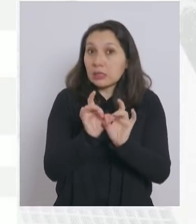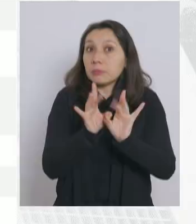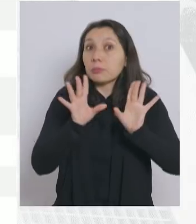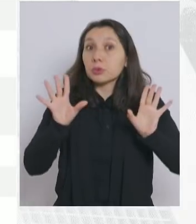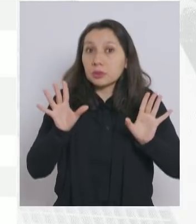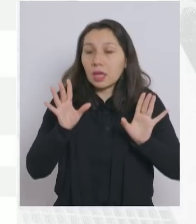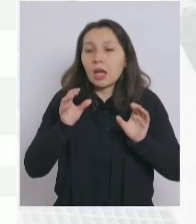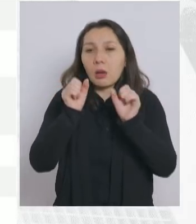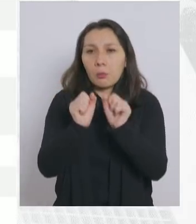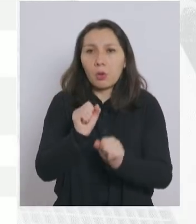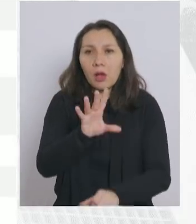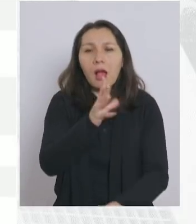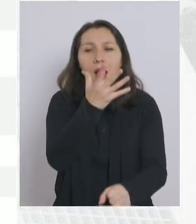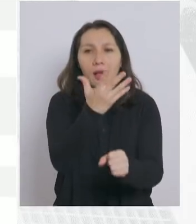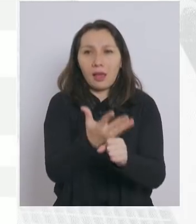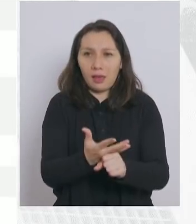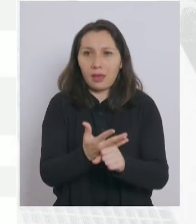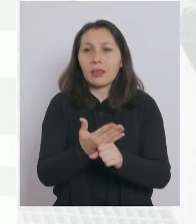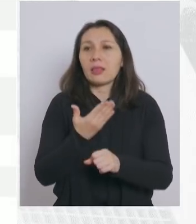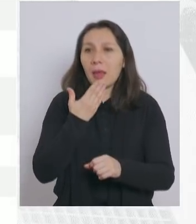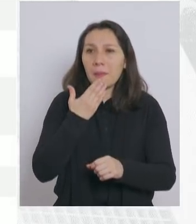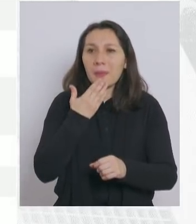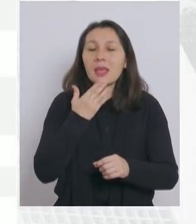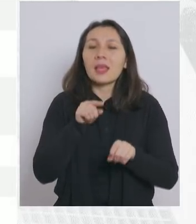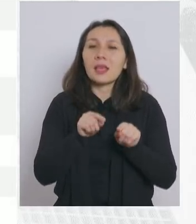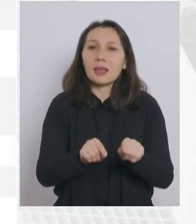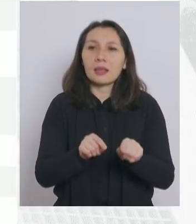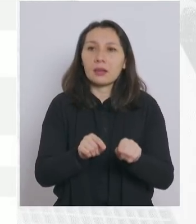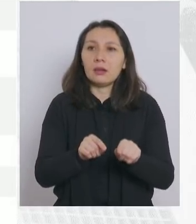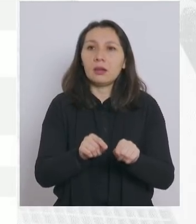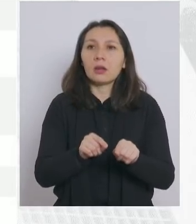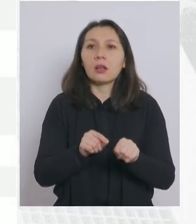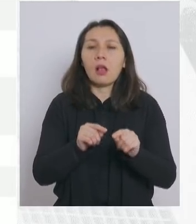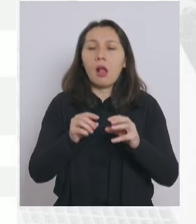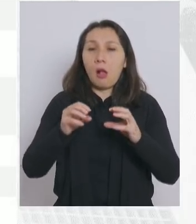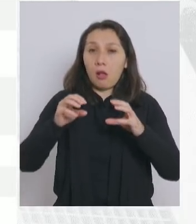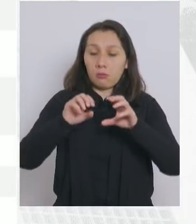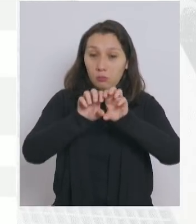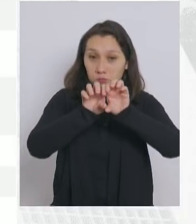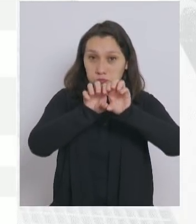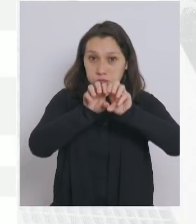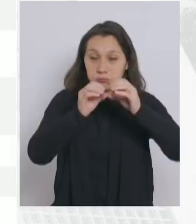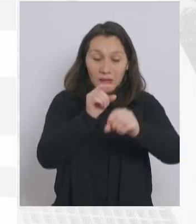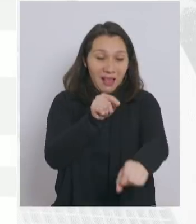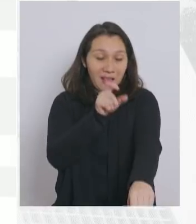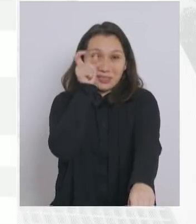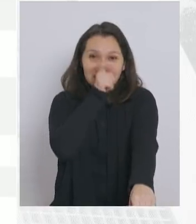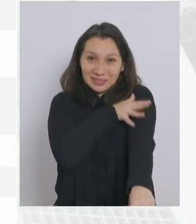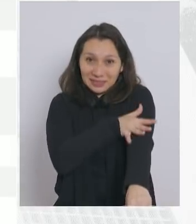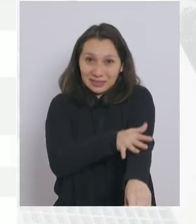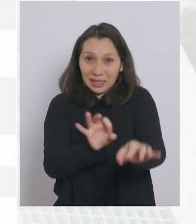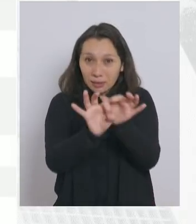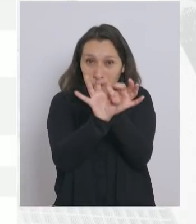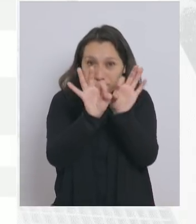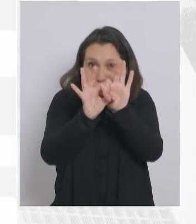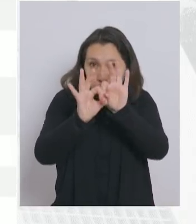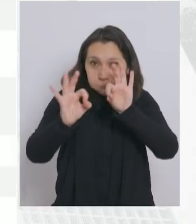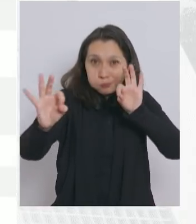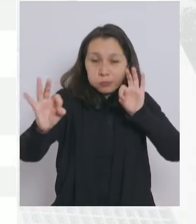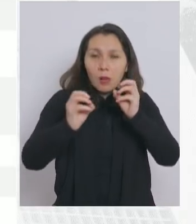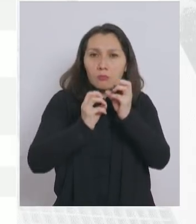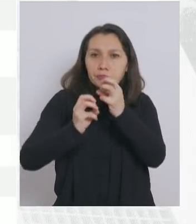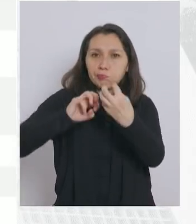importantes podemos encontrar también lo que es el tromboembolismo venoso, dado que se presentaron